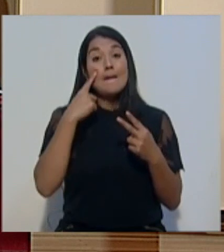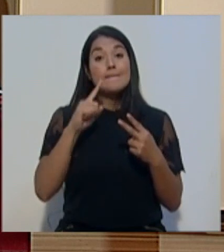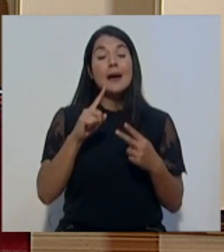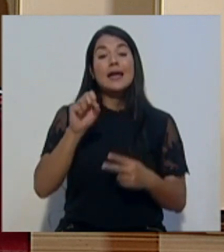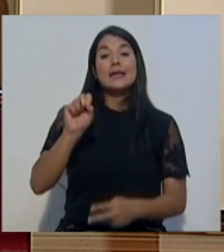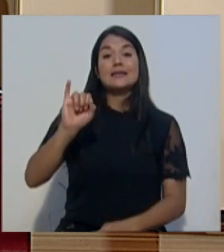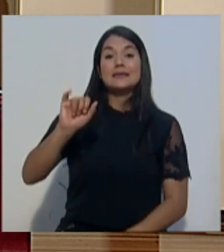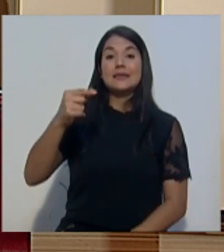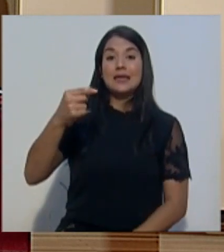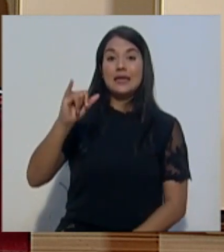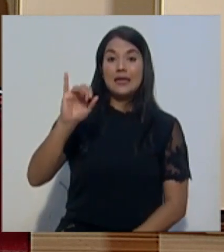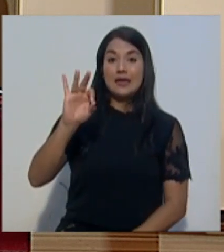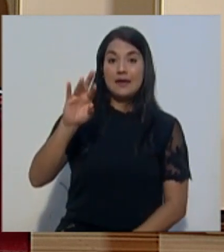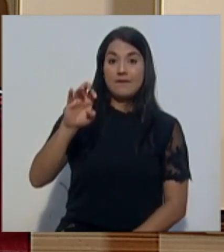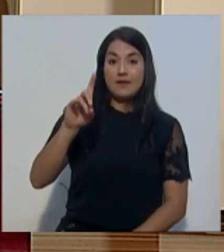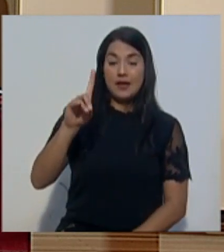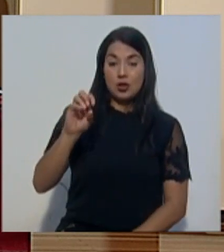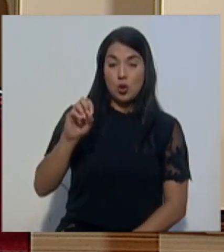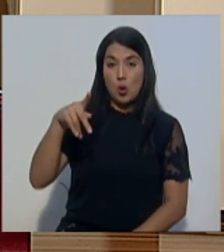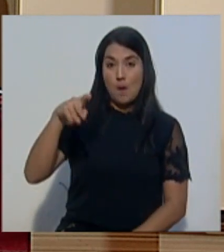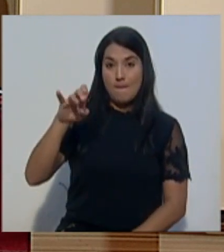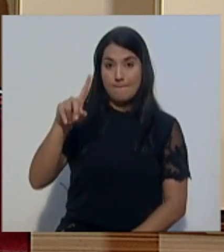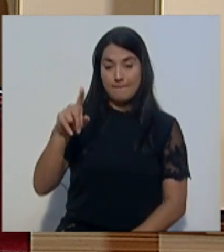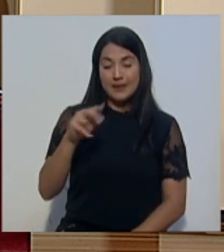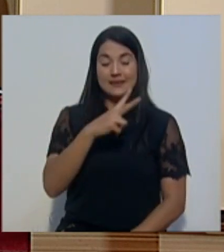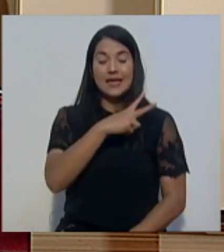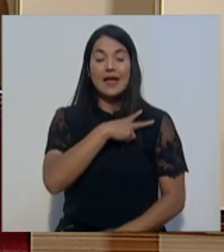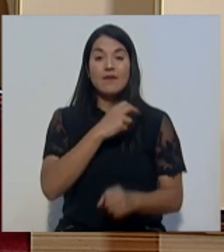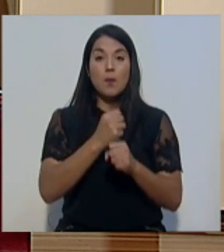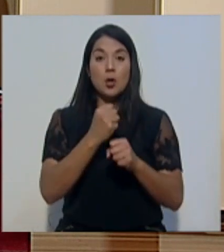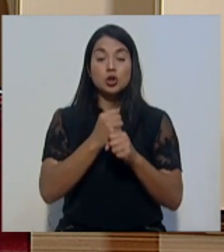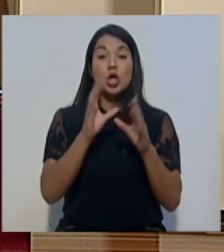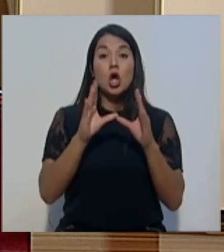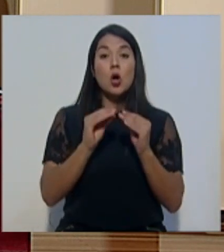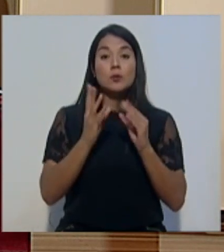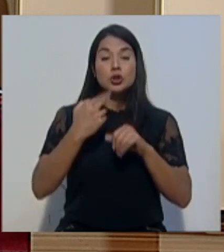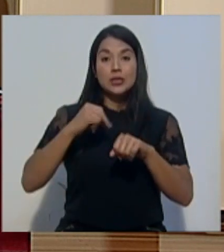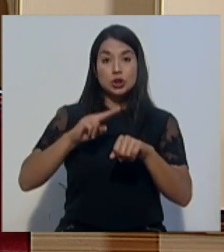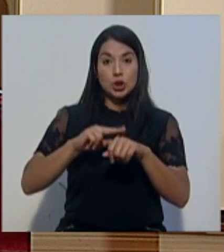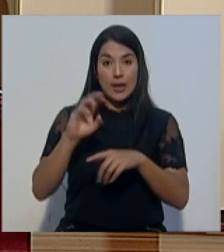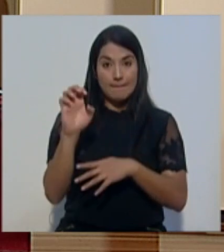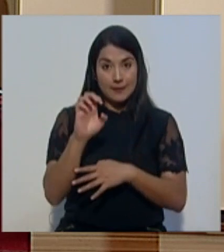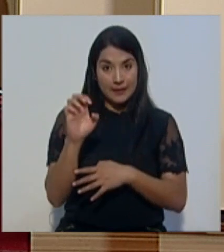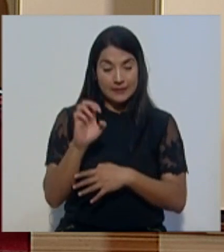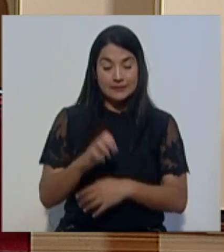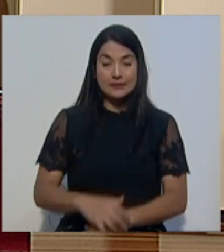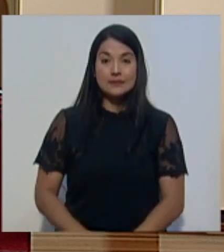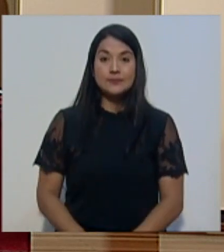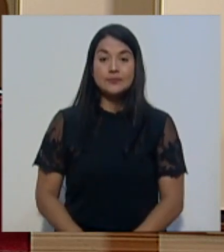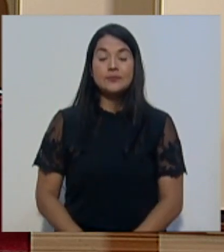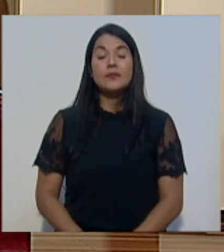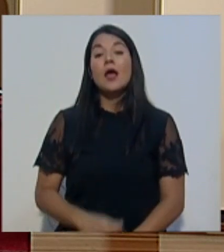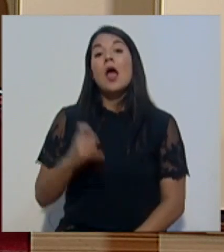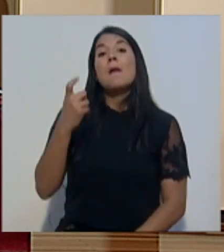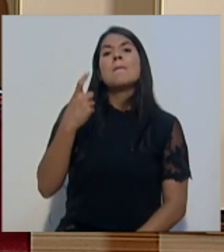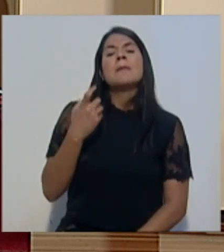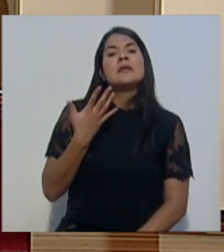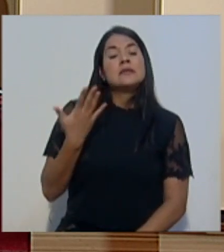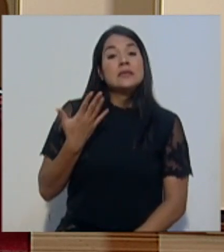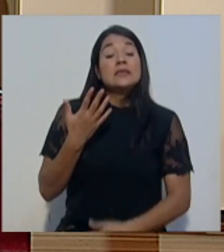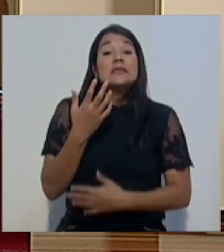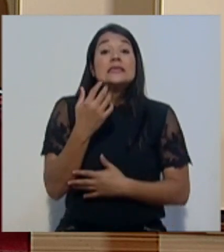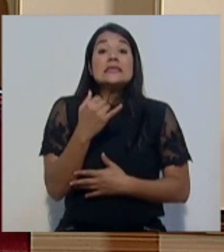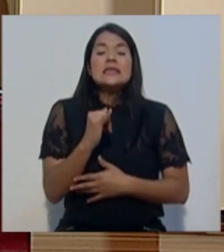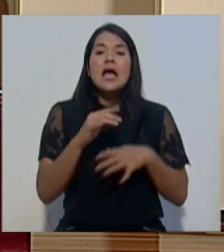don Sigifredo Pérez, jefe de operaciones de la Comisión Nacional de Emergencias. Nos consultan que si